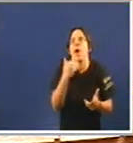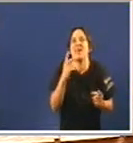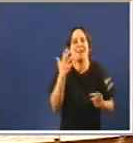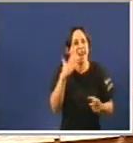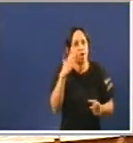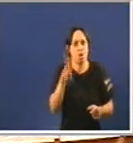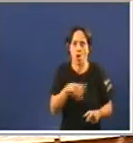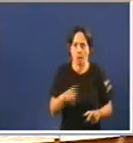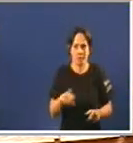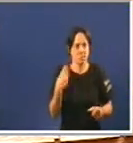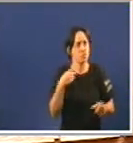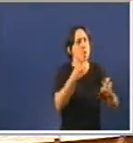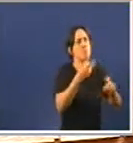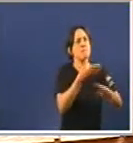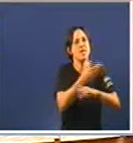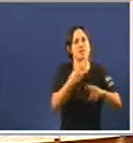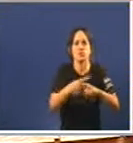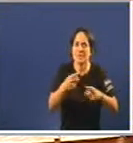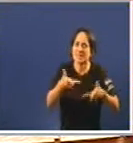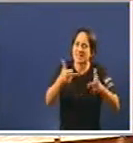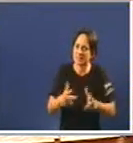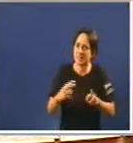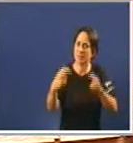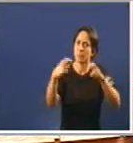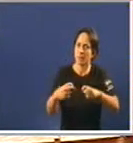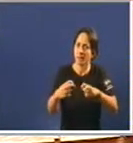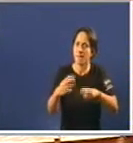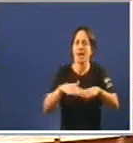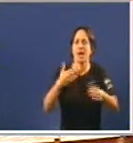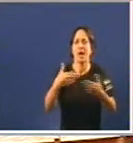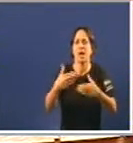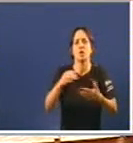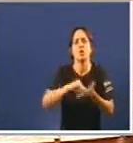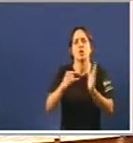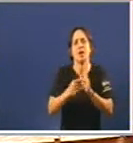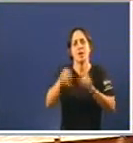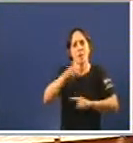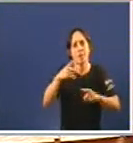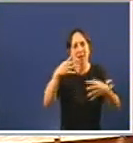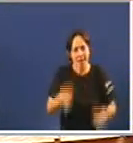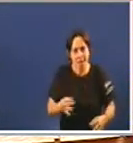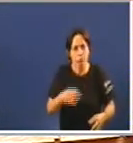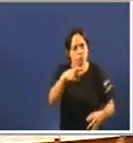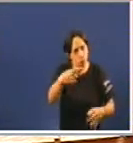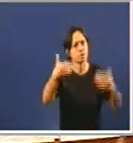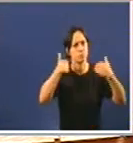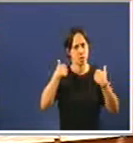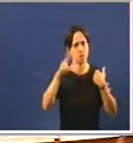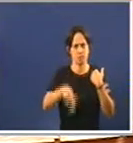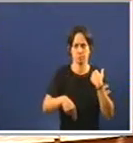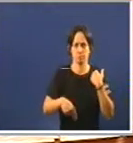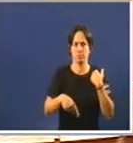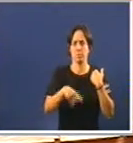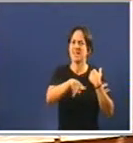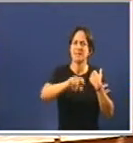se sente cos traballadores e traballadoras a resolver un problema que é real e que está aí e que evidentemente é da súa responsabilidade. Ese é